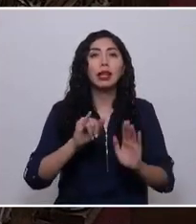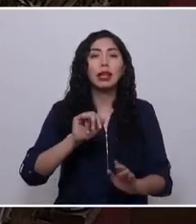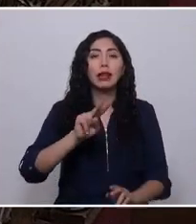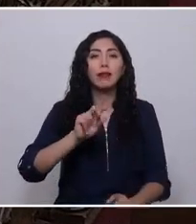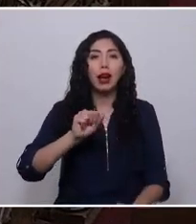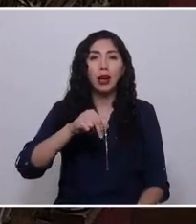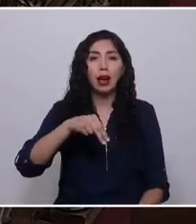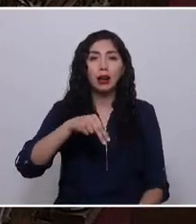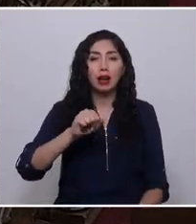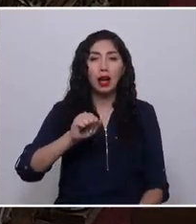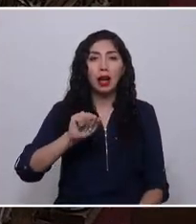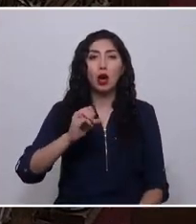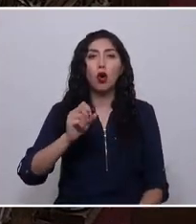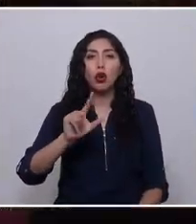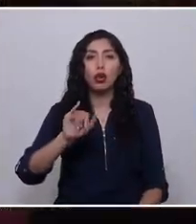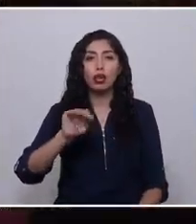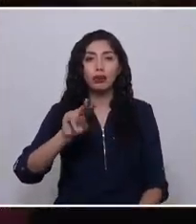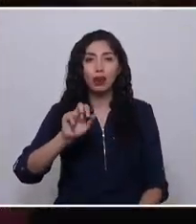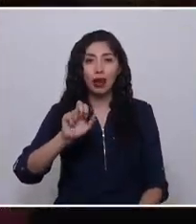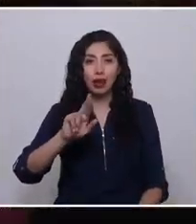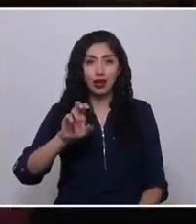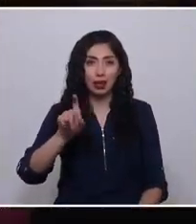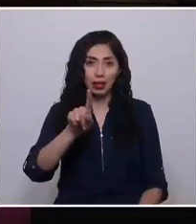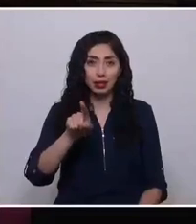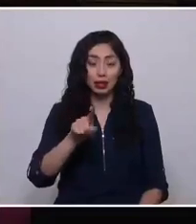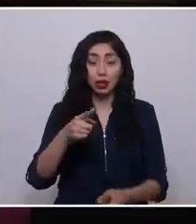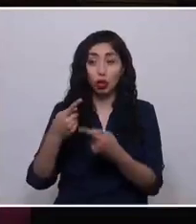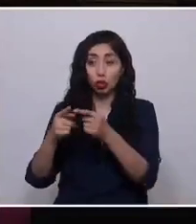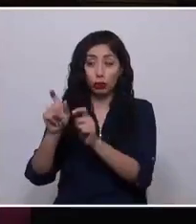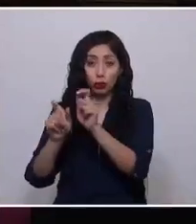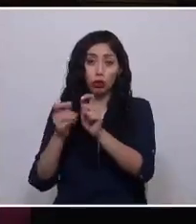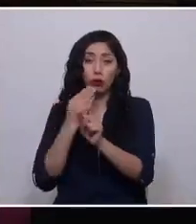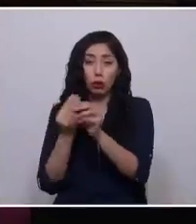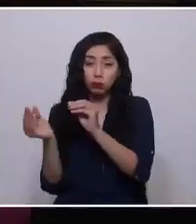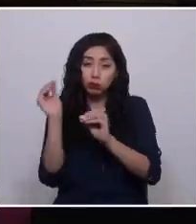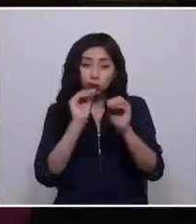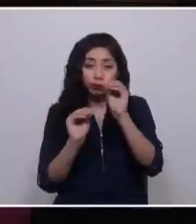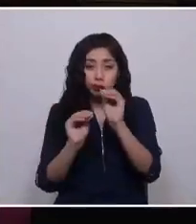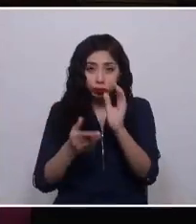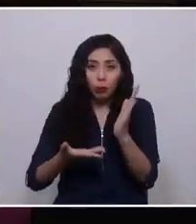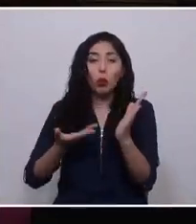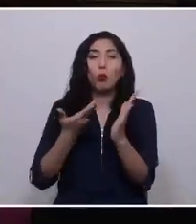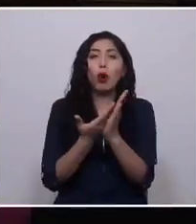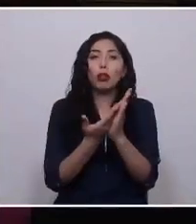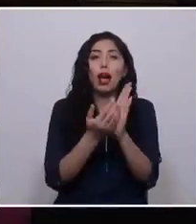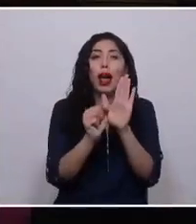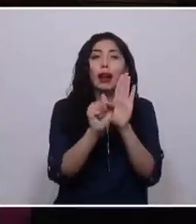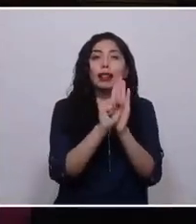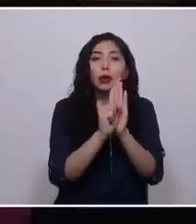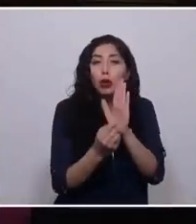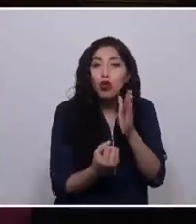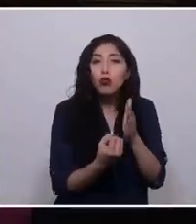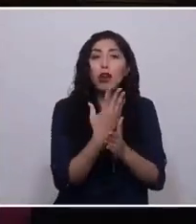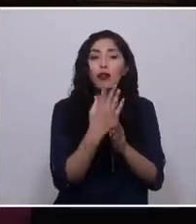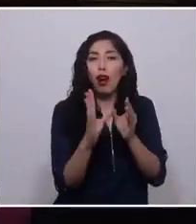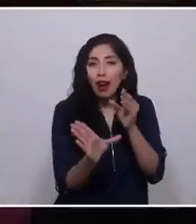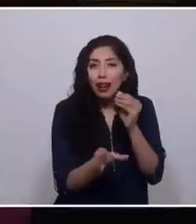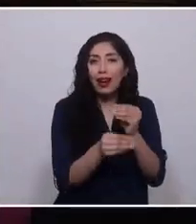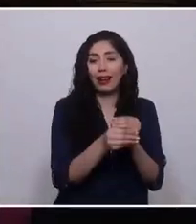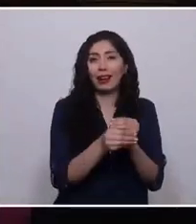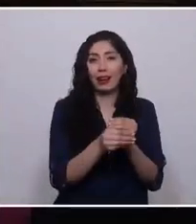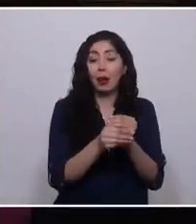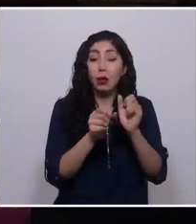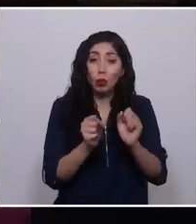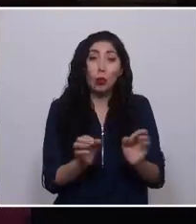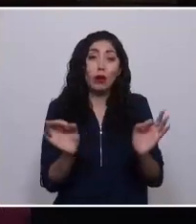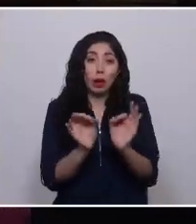Olivares y otras y otros autores para agregar un artículo nuevo. Se ofrece la palabra respecto a la indicación